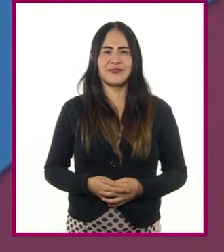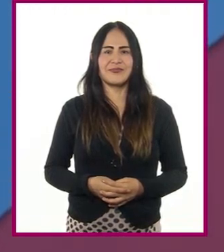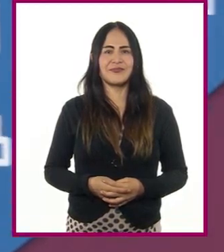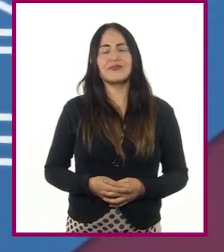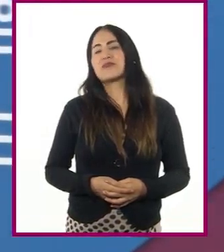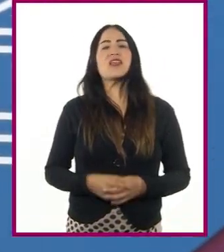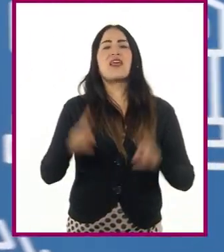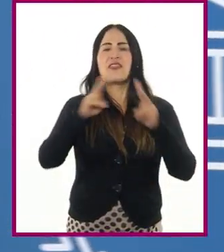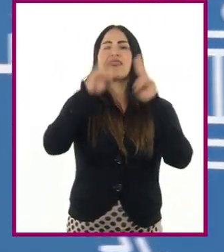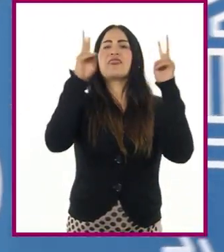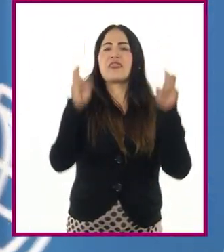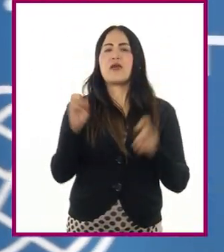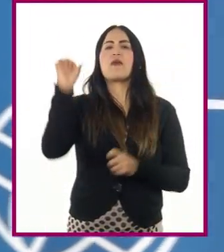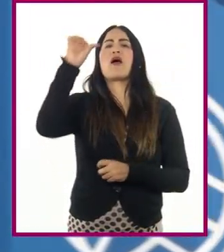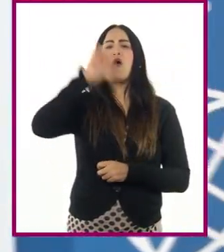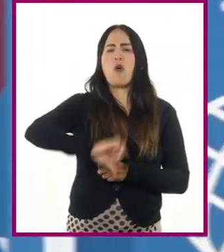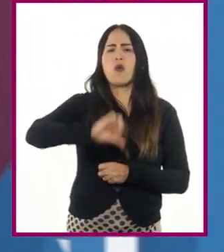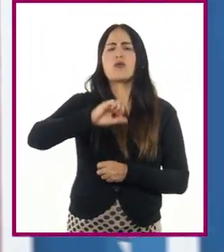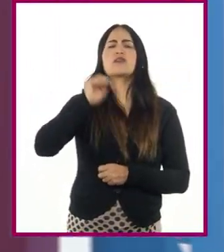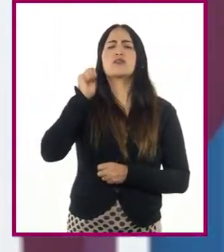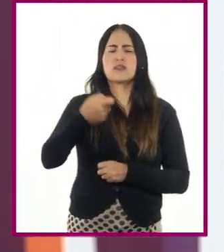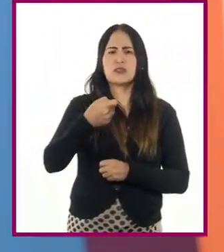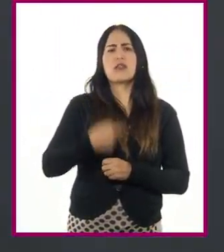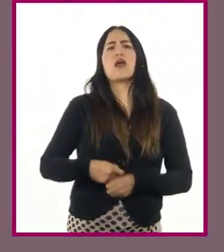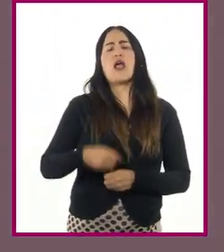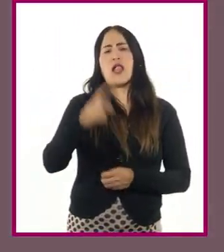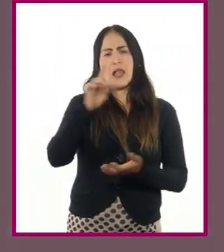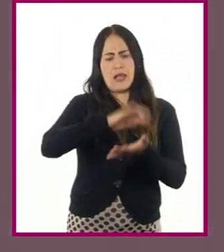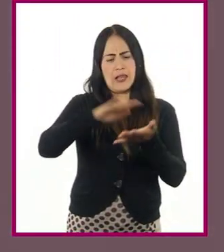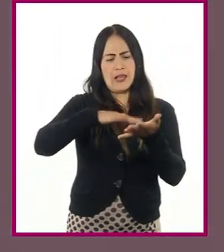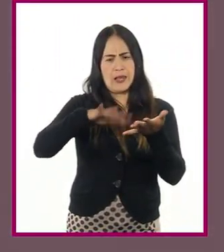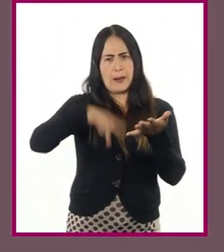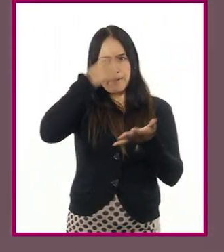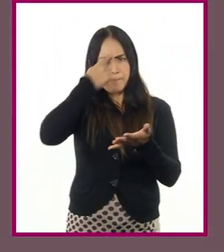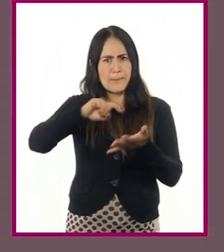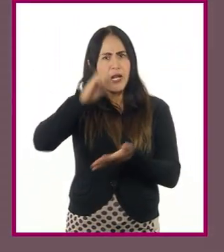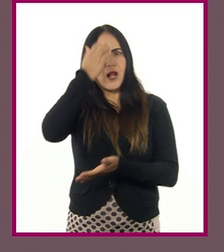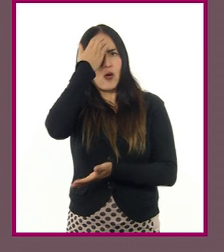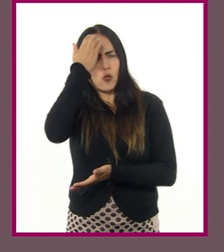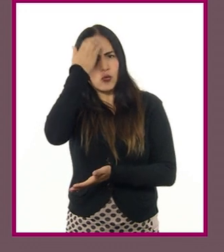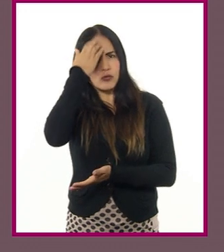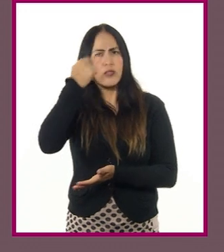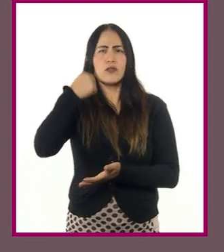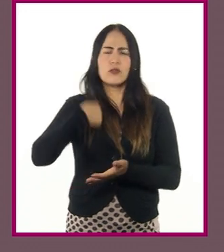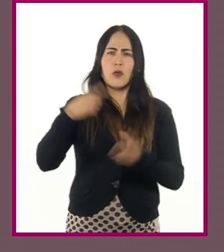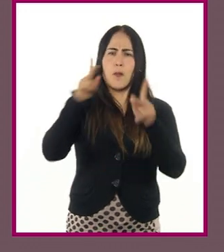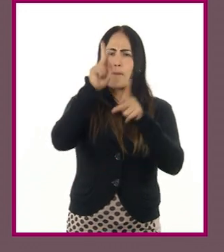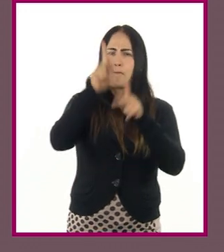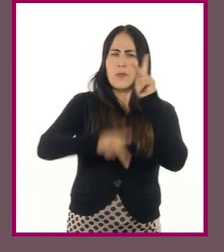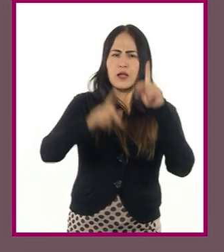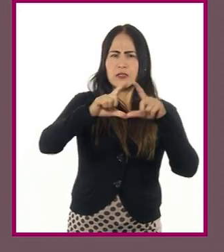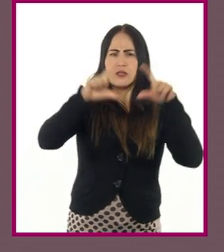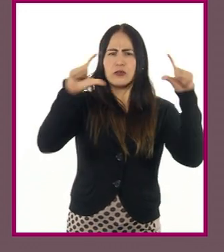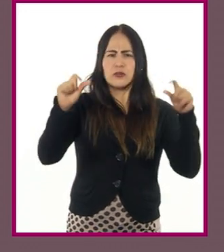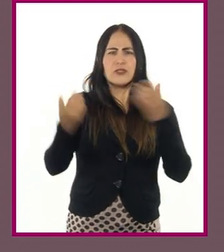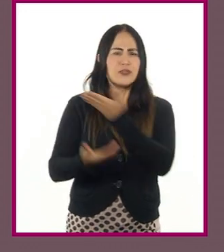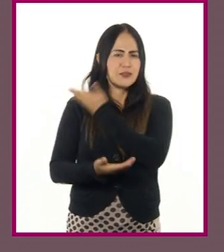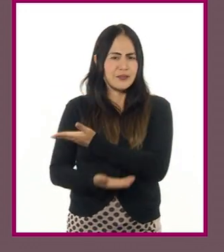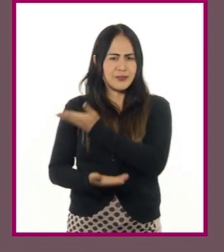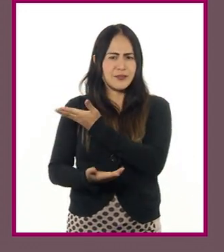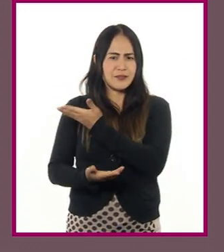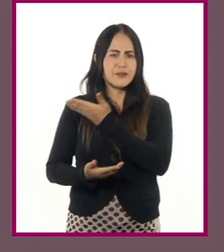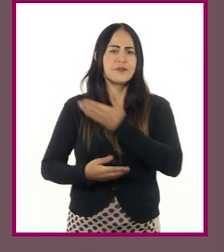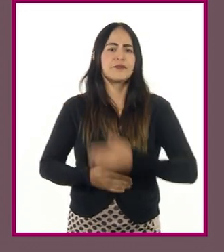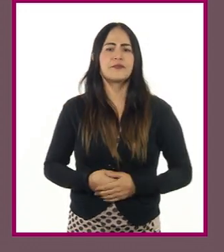Relacionado con el tema de hoy en nuestra sección Leer para Conocer, quisiera compartirles un fragmento del libro Historia Mínima de